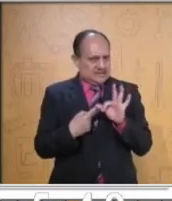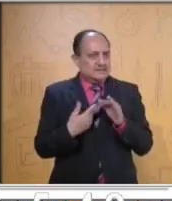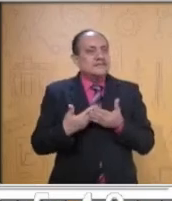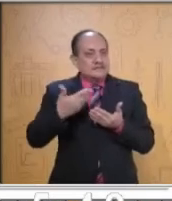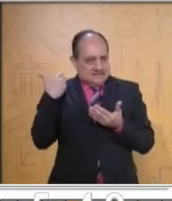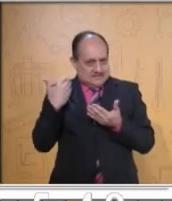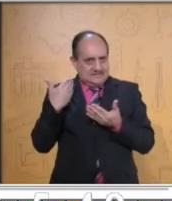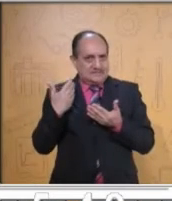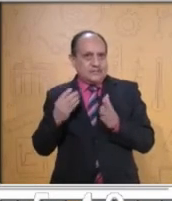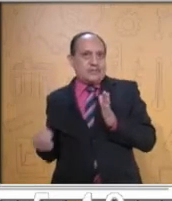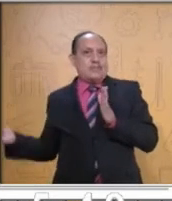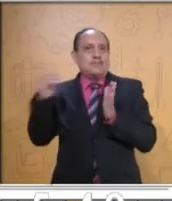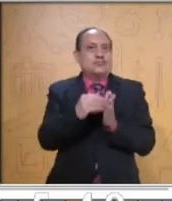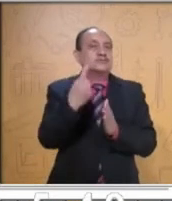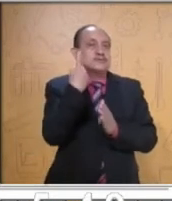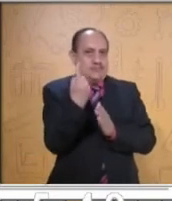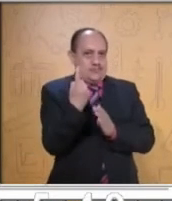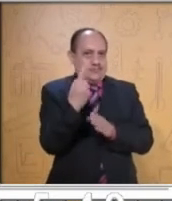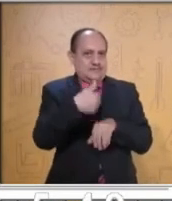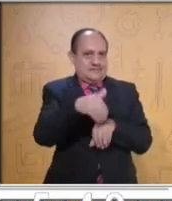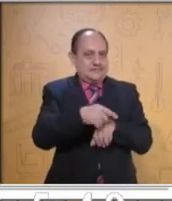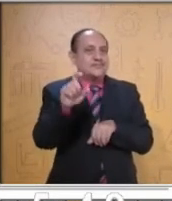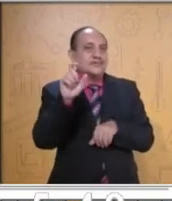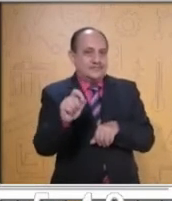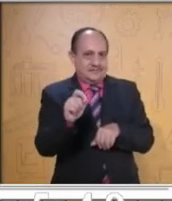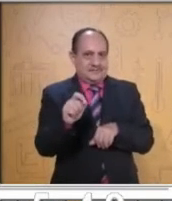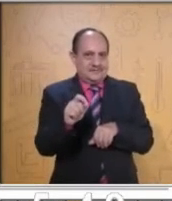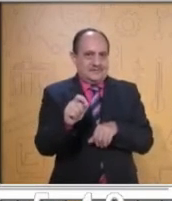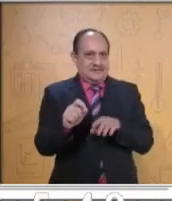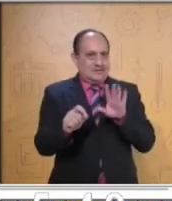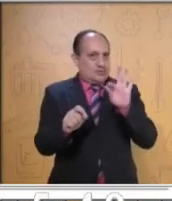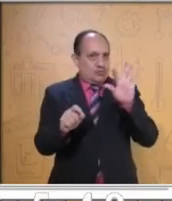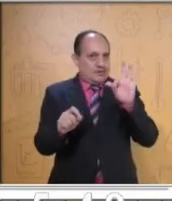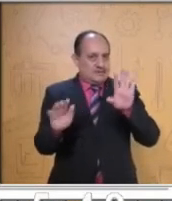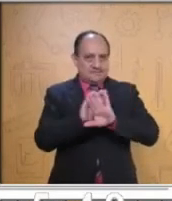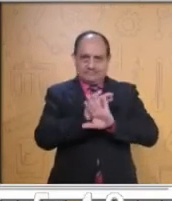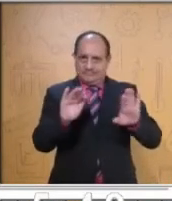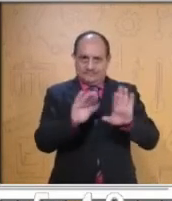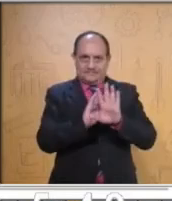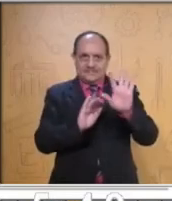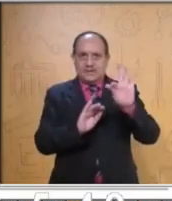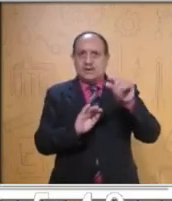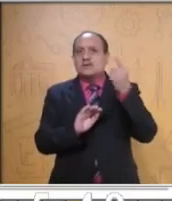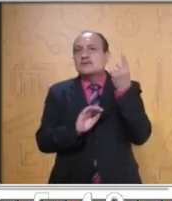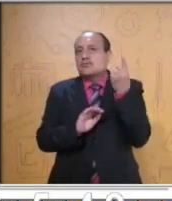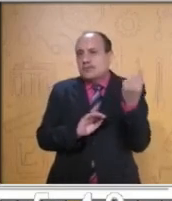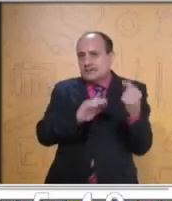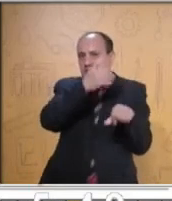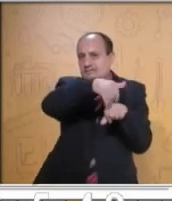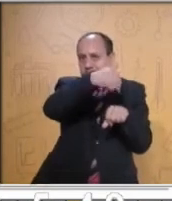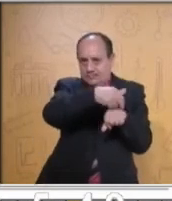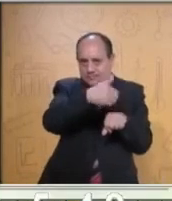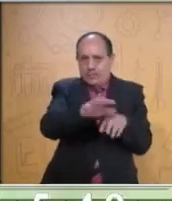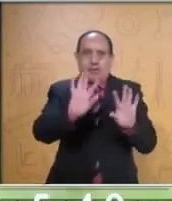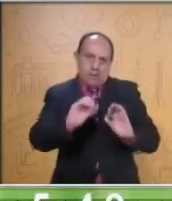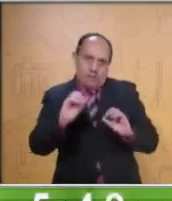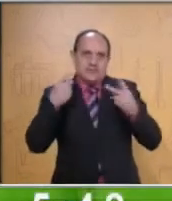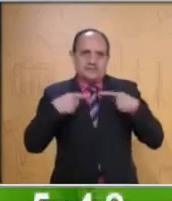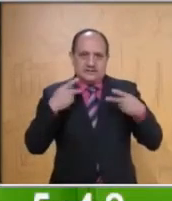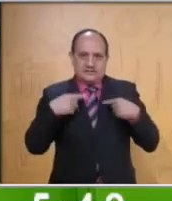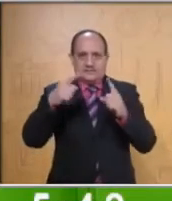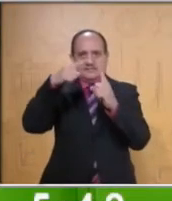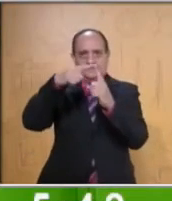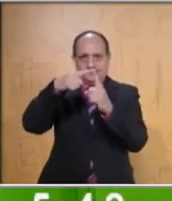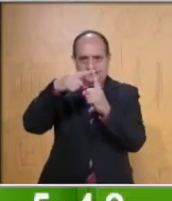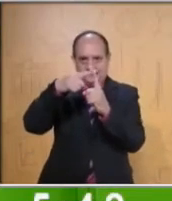pero estoy agregando ese otro dato que ahora yo tengo 41 datos en total, entonces la división yo